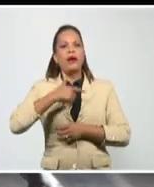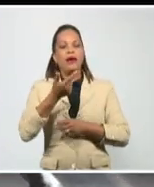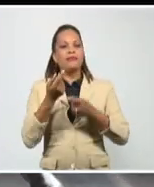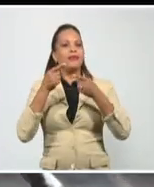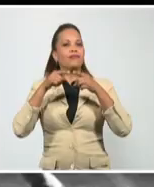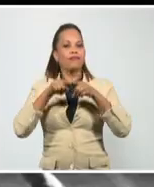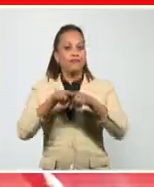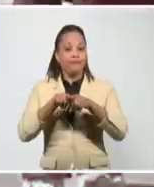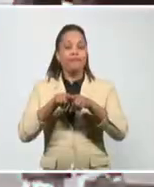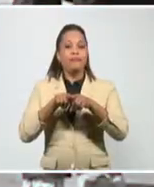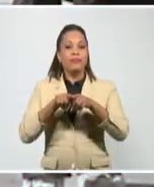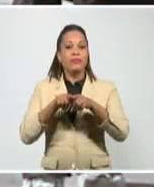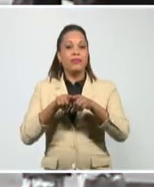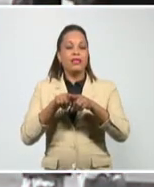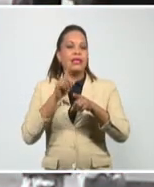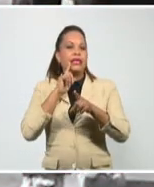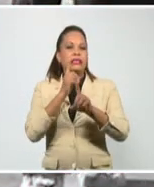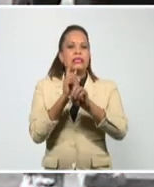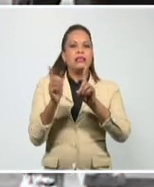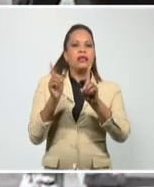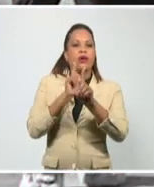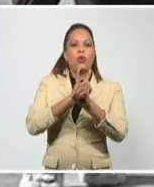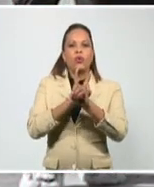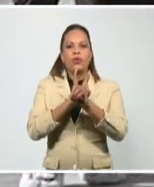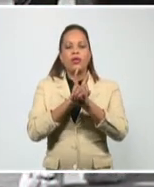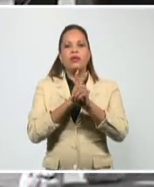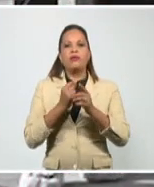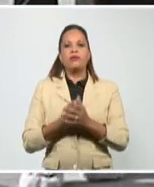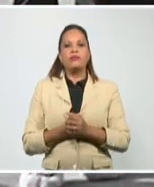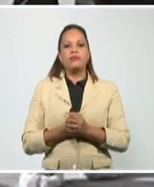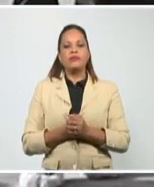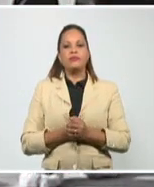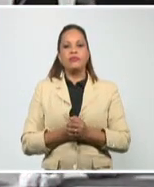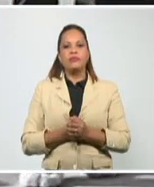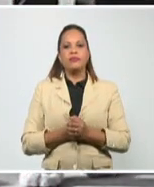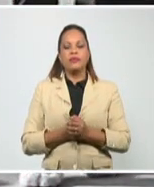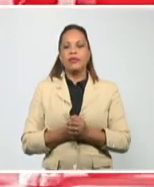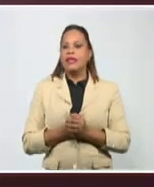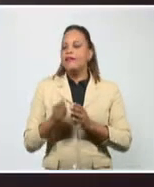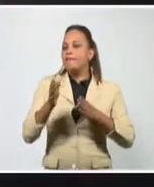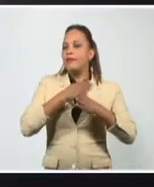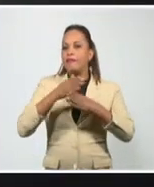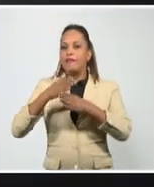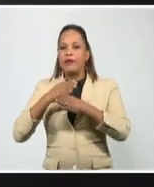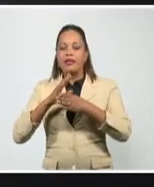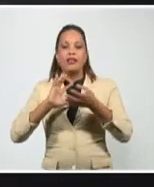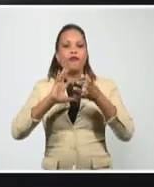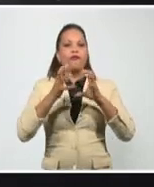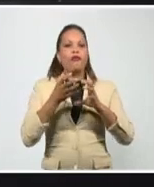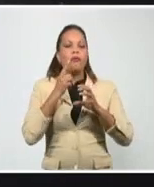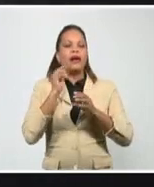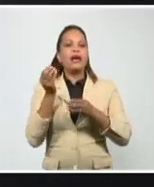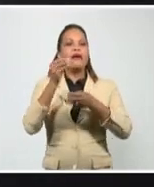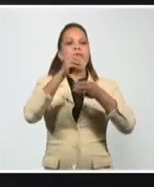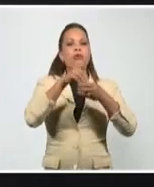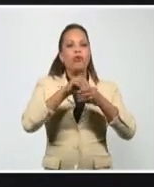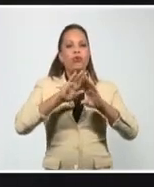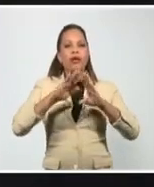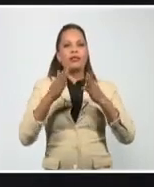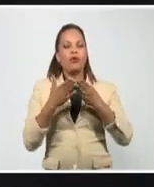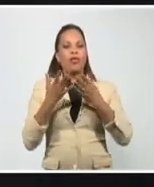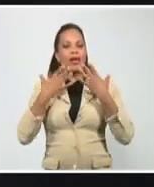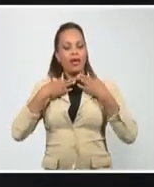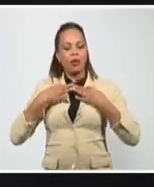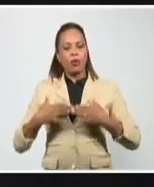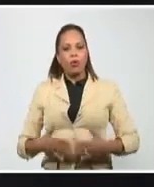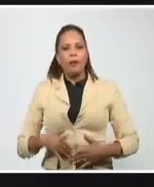conceptual, transgresor, contestatario a veces o muchas veces, que involucra mucho el cuerpo del artista